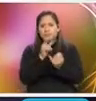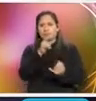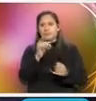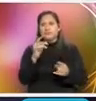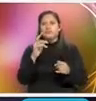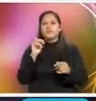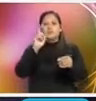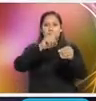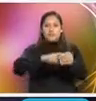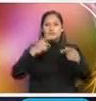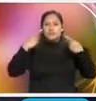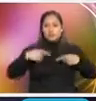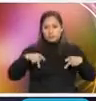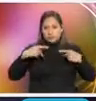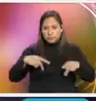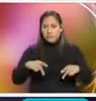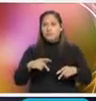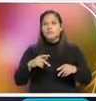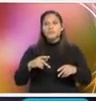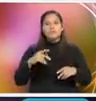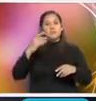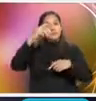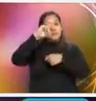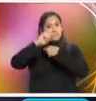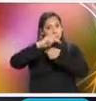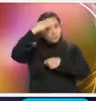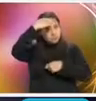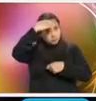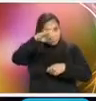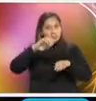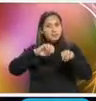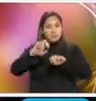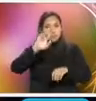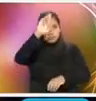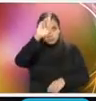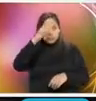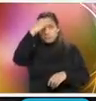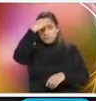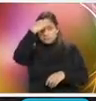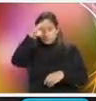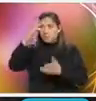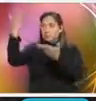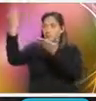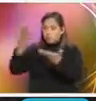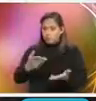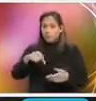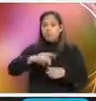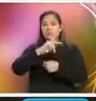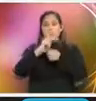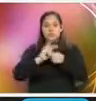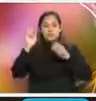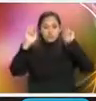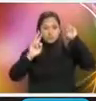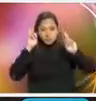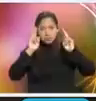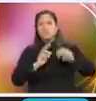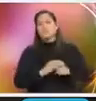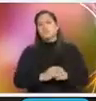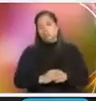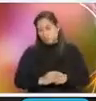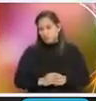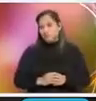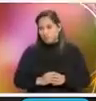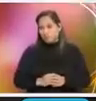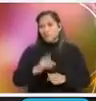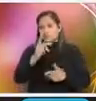sumar personas extranjeras, compañías extranjeras, que visitan nuestro país para darle... Bueno, dentro